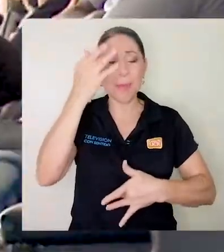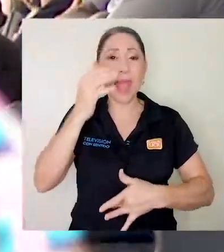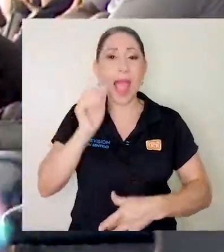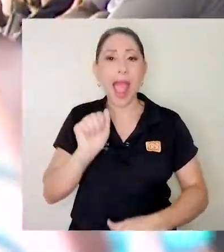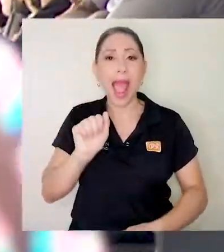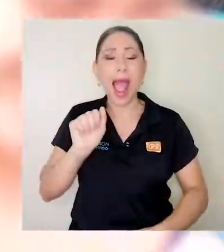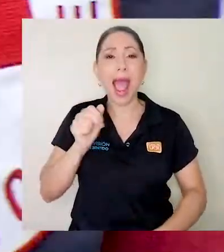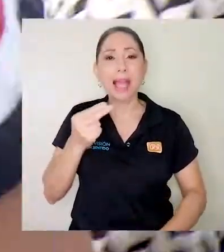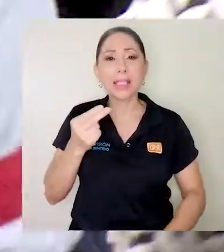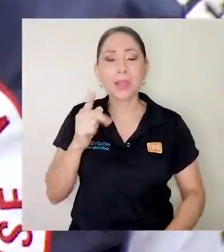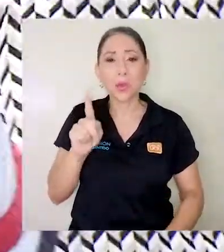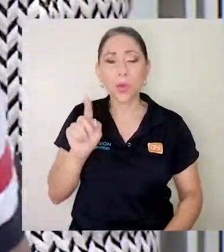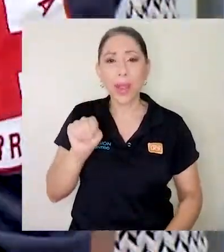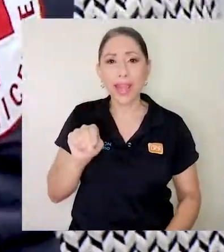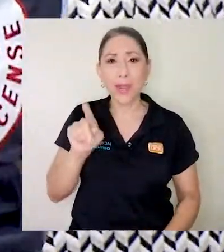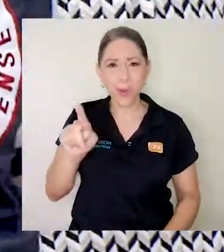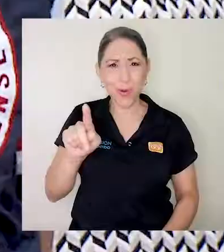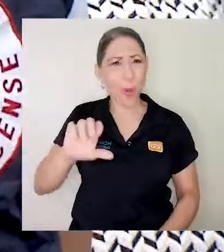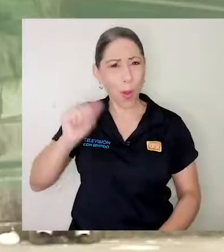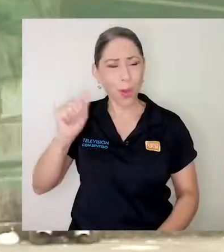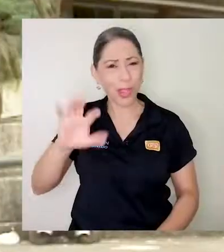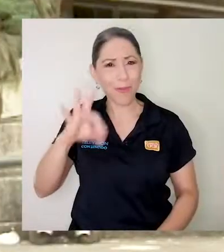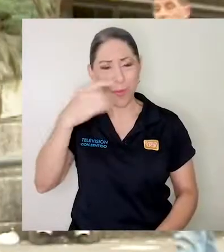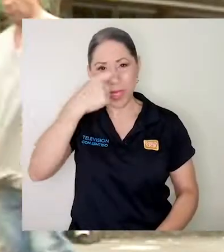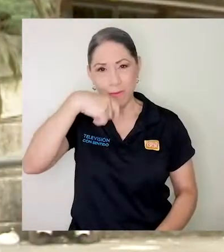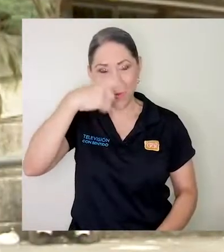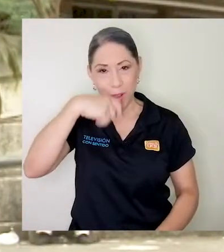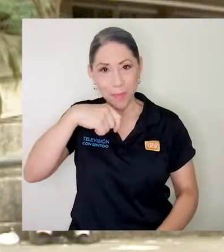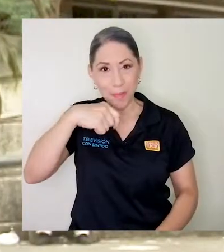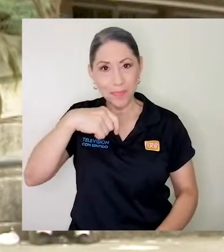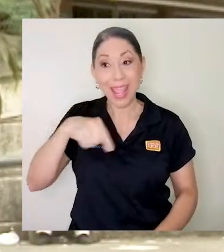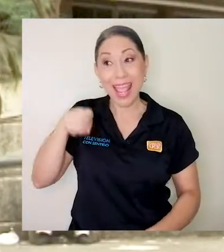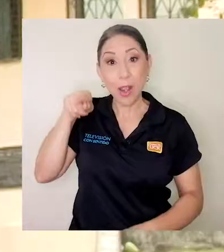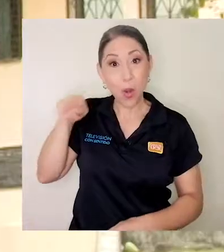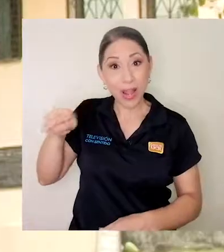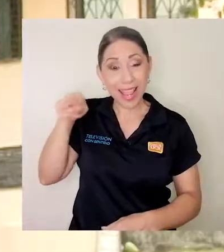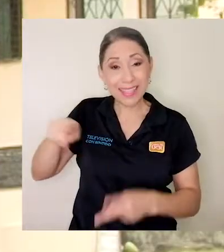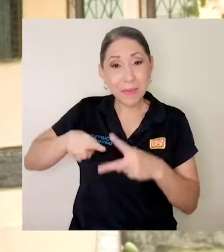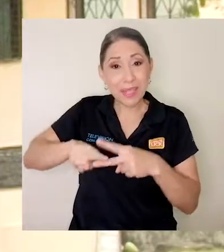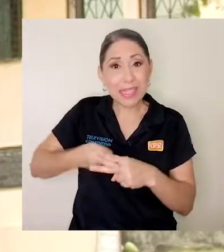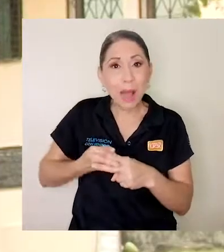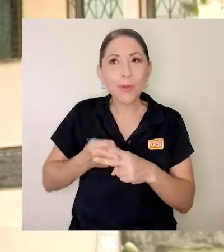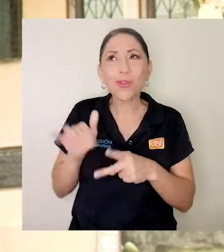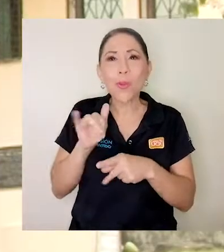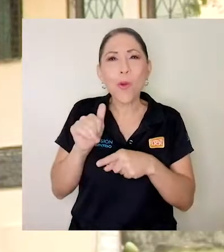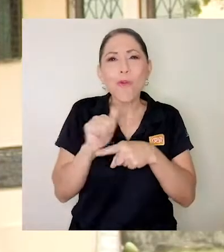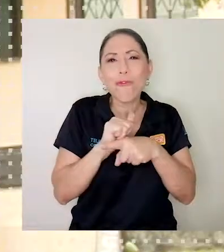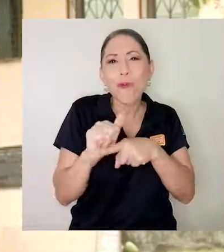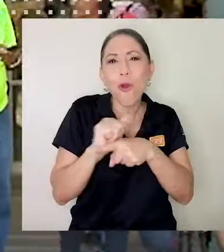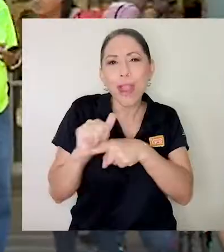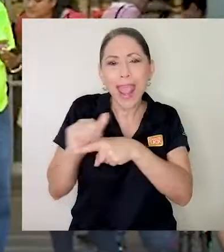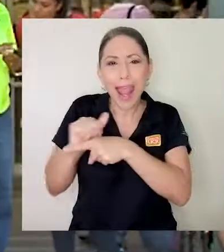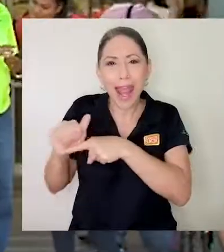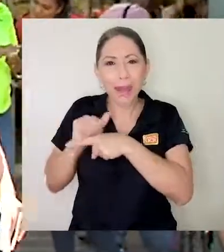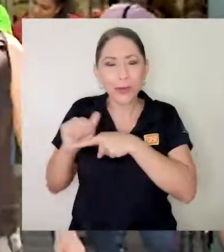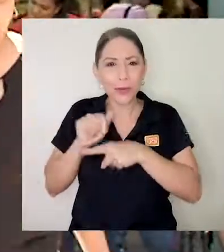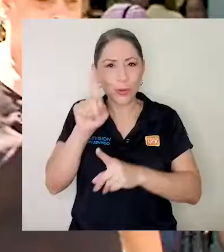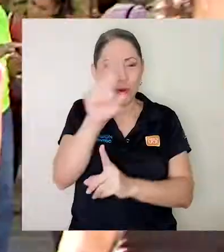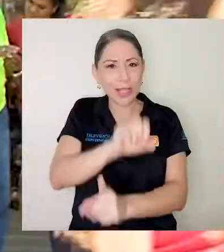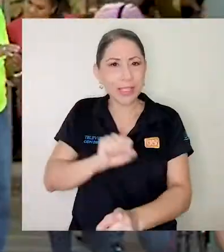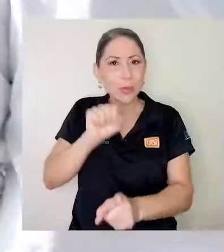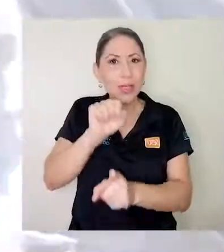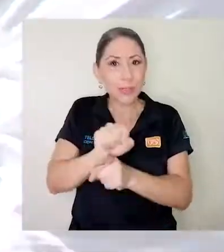de influenza. Y esta pandemia nos permitió empezar a foguearnos en una situación de salud